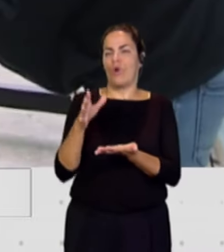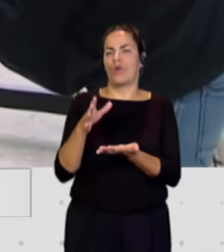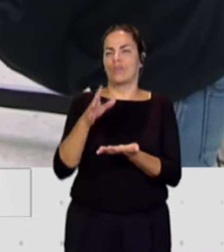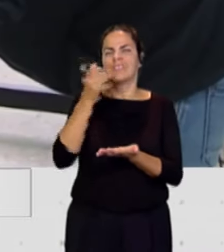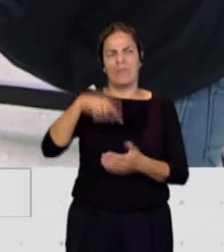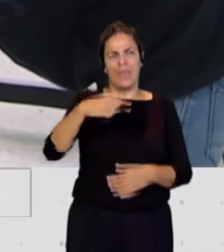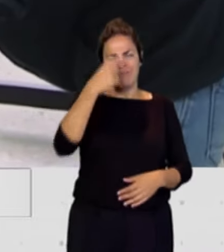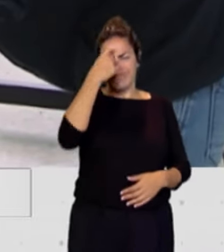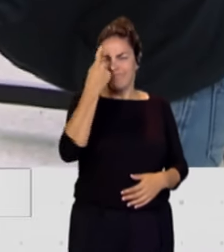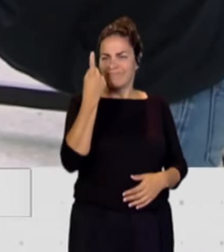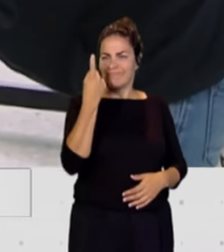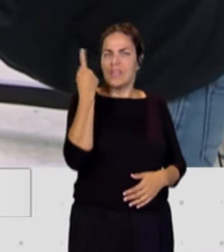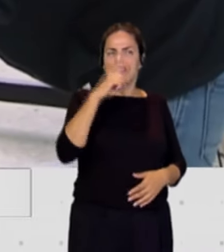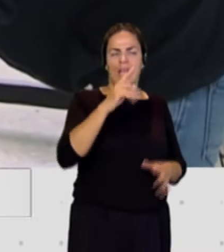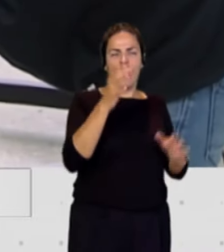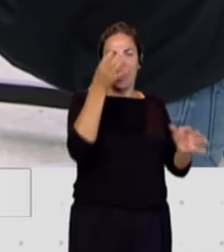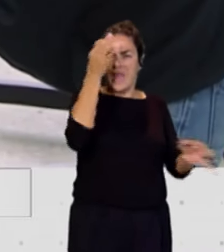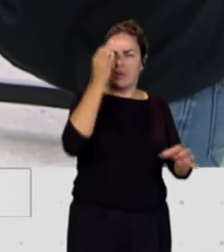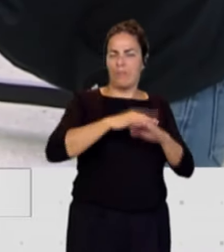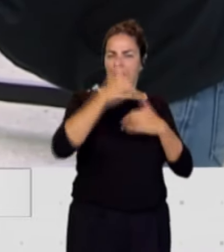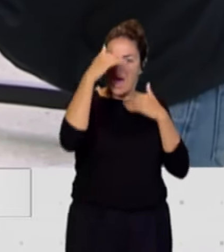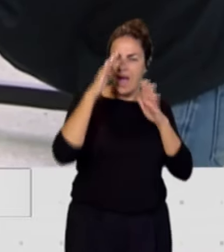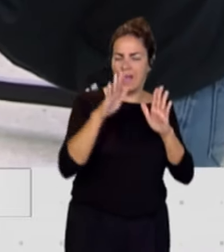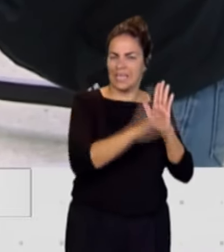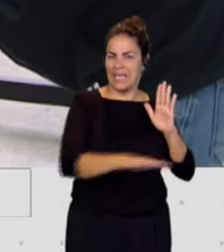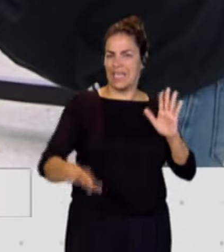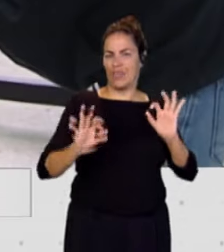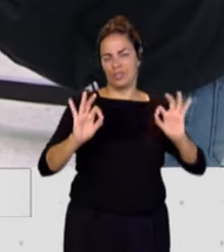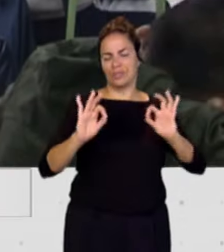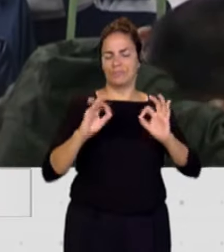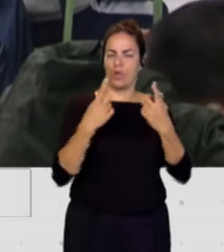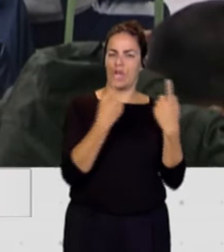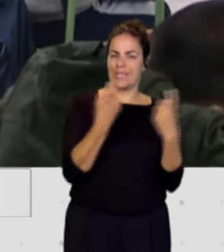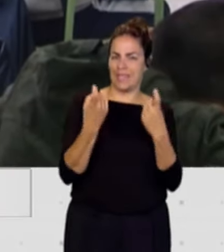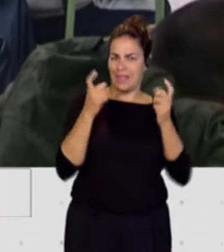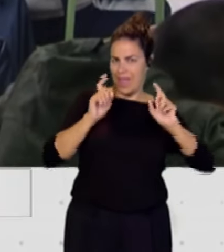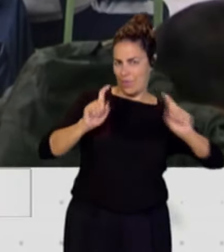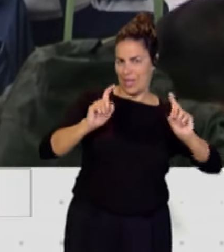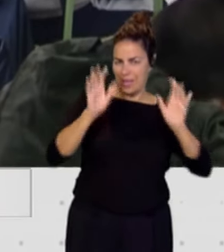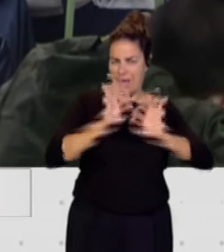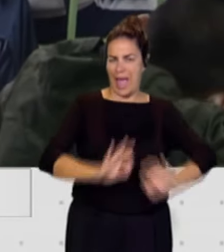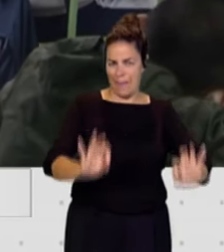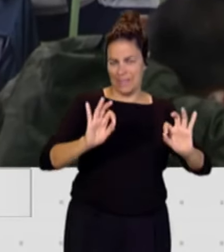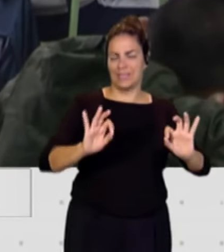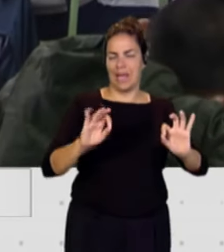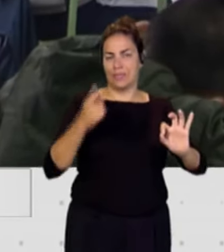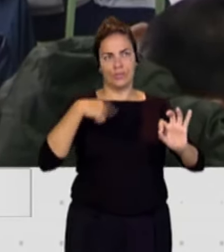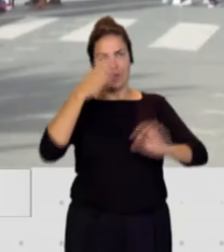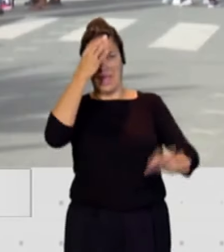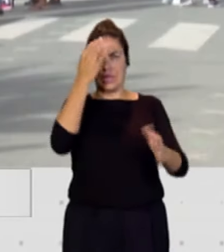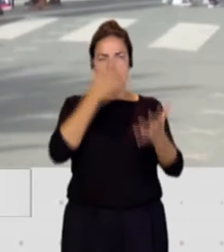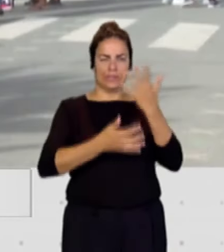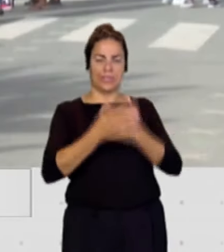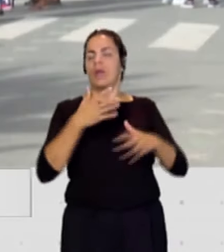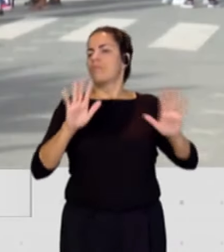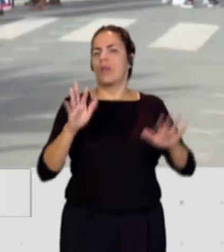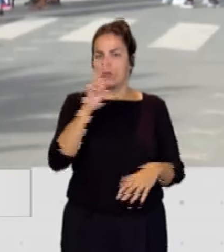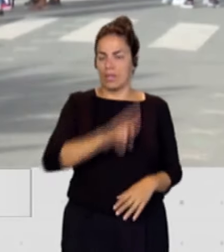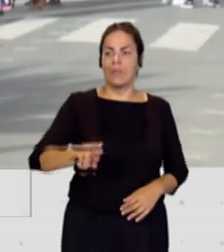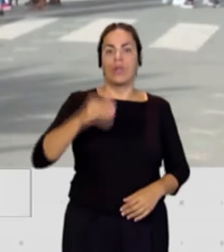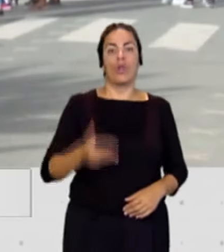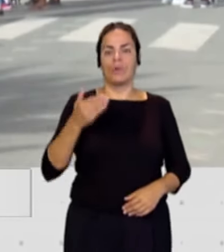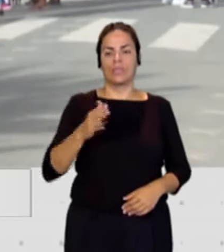de para atender a los niños y niñas con necesidades educativas especiales Pero insisto Lo importante es dar paso Vamos a ver cuál